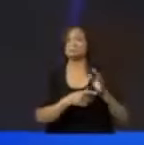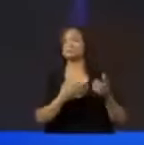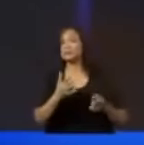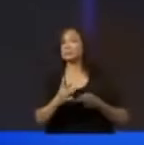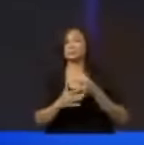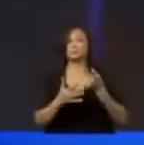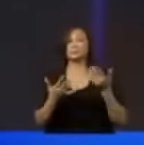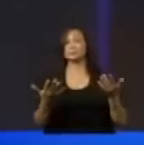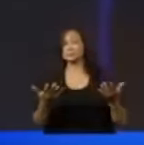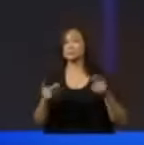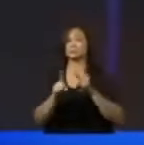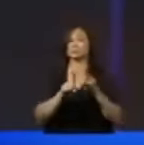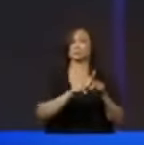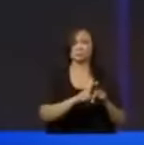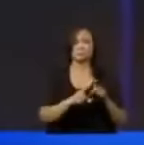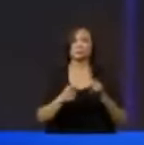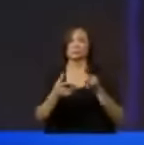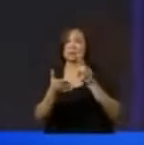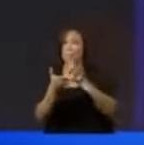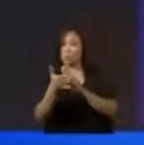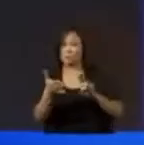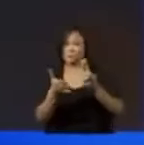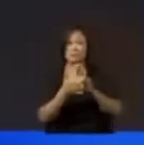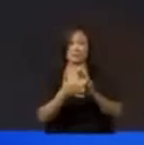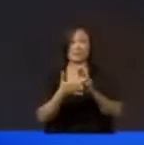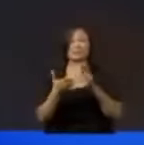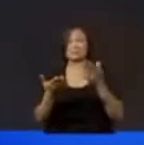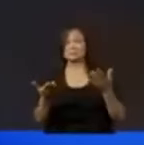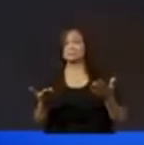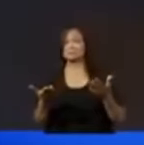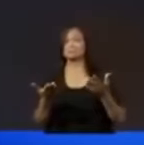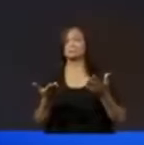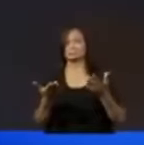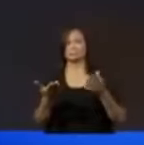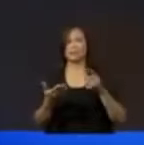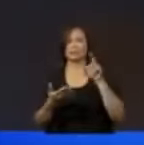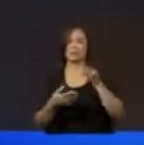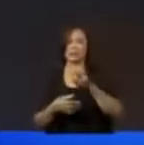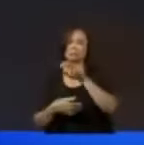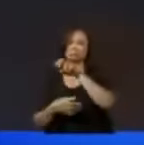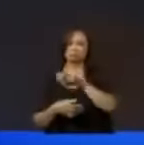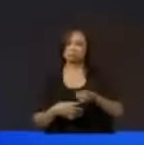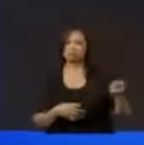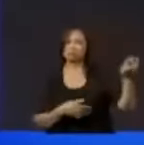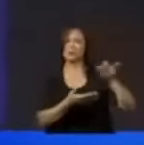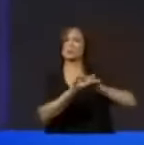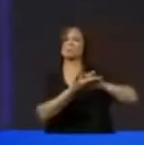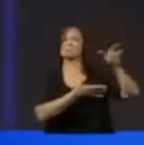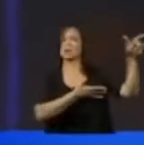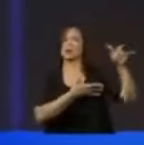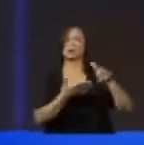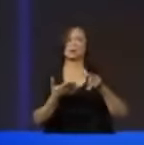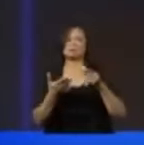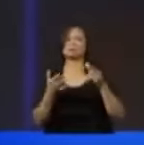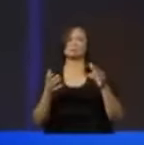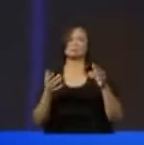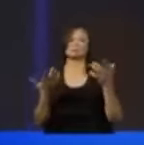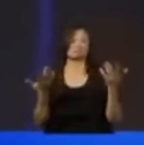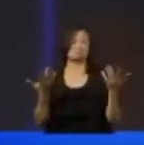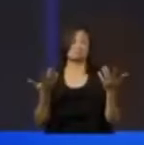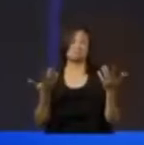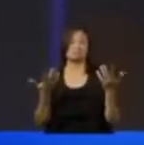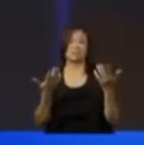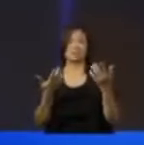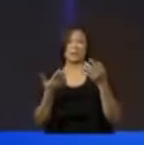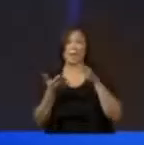veces incluso estudios universitarios, y tienen que emigrar y llevarse el título en una mochila,